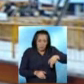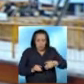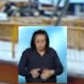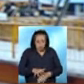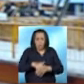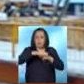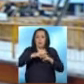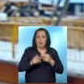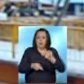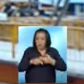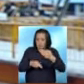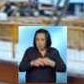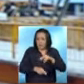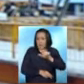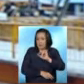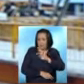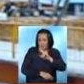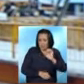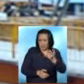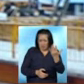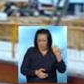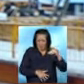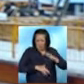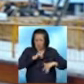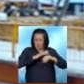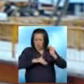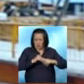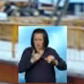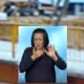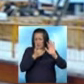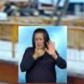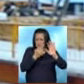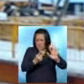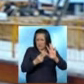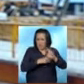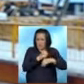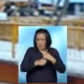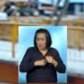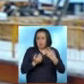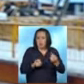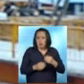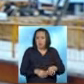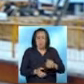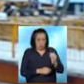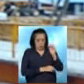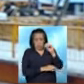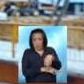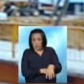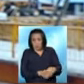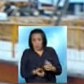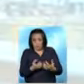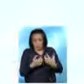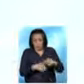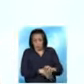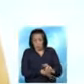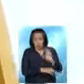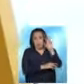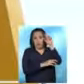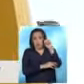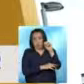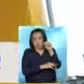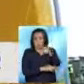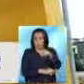que pese a haber sido construido hace apenas 7 años, es sostenido por una grúa para no caer. El